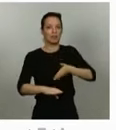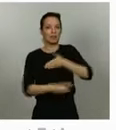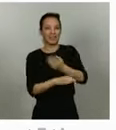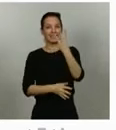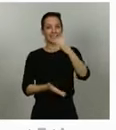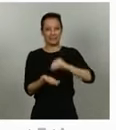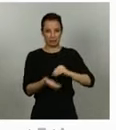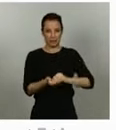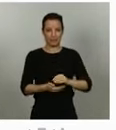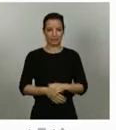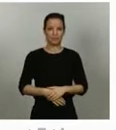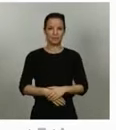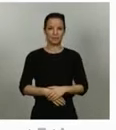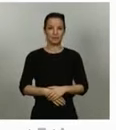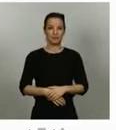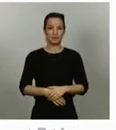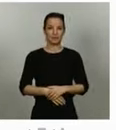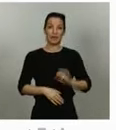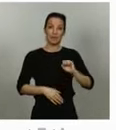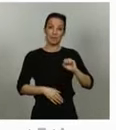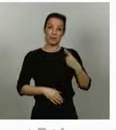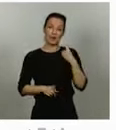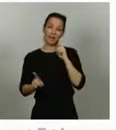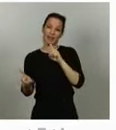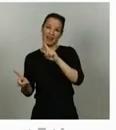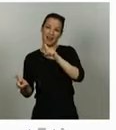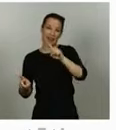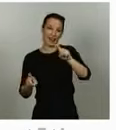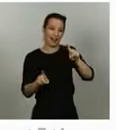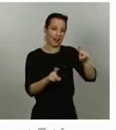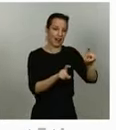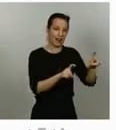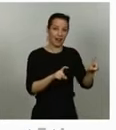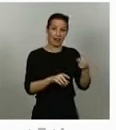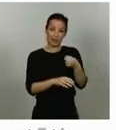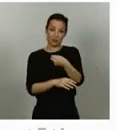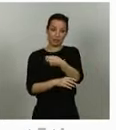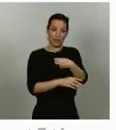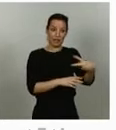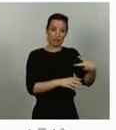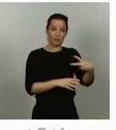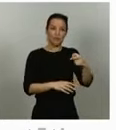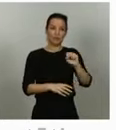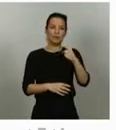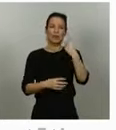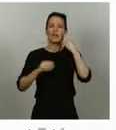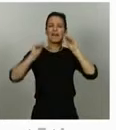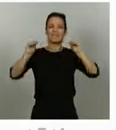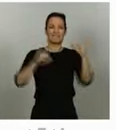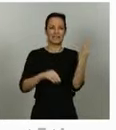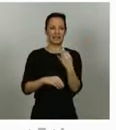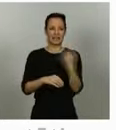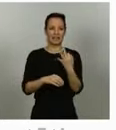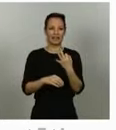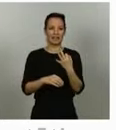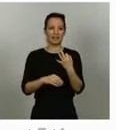primera oleada, es decir, la primera ronda, lo primero que habría que resaltar es que hemos tenido una participación